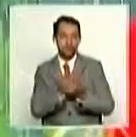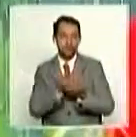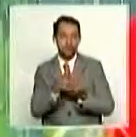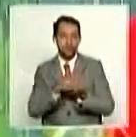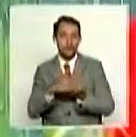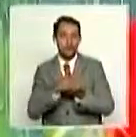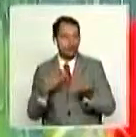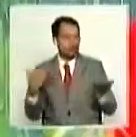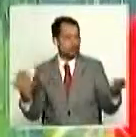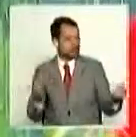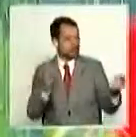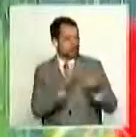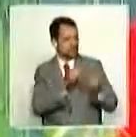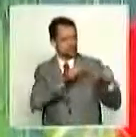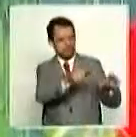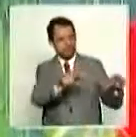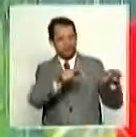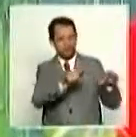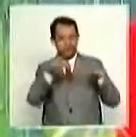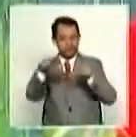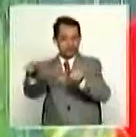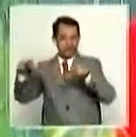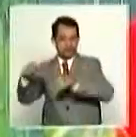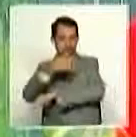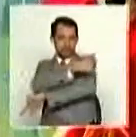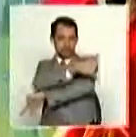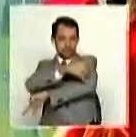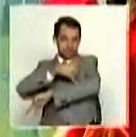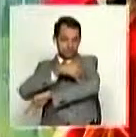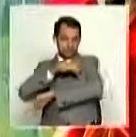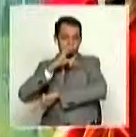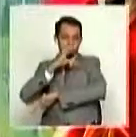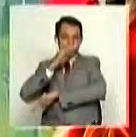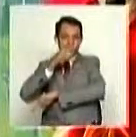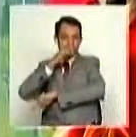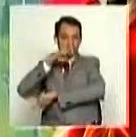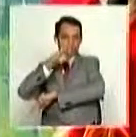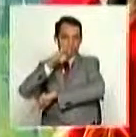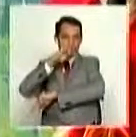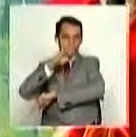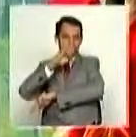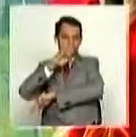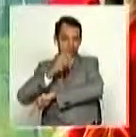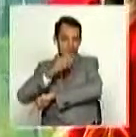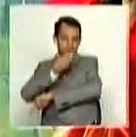nosotros todos los medicamentos Dr. Rojas y mucho más en nuestras sedes. Chapinero,